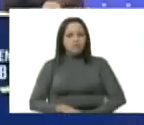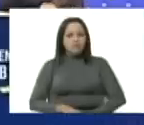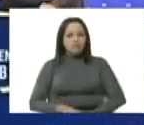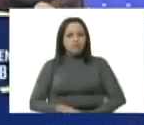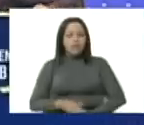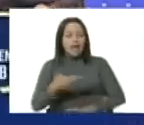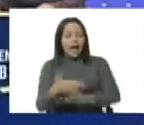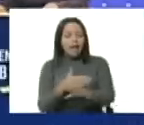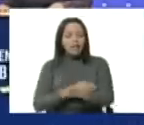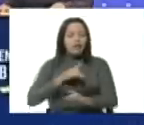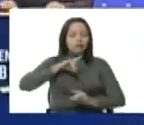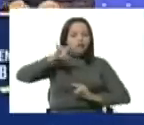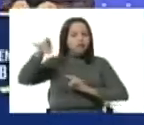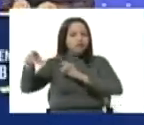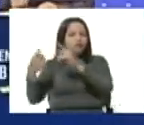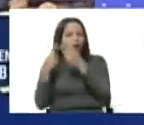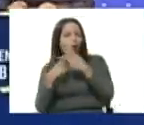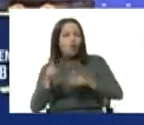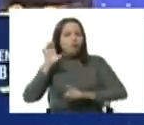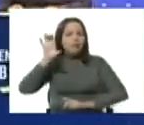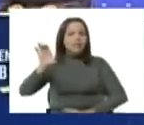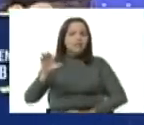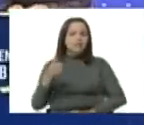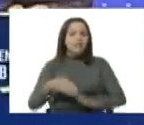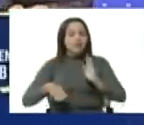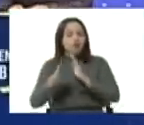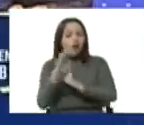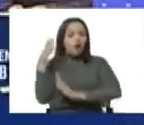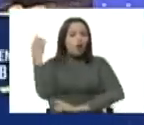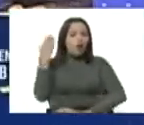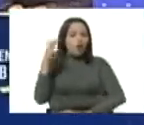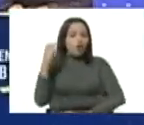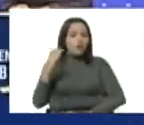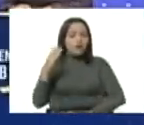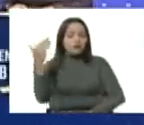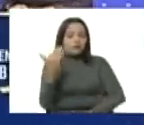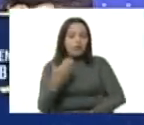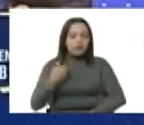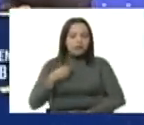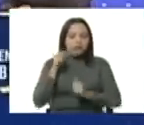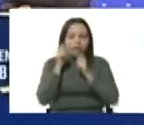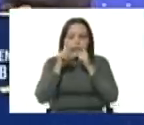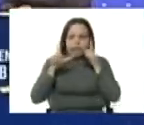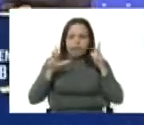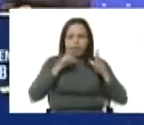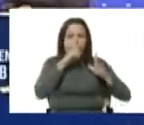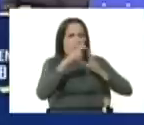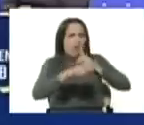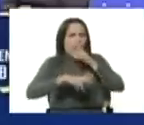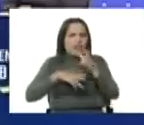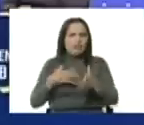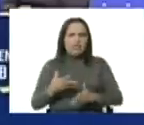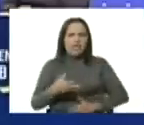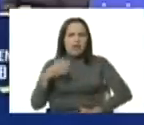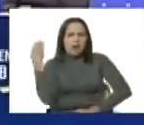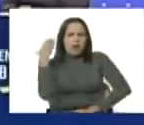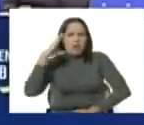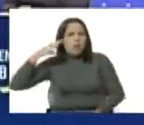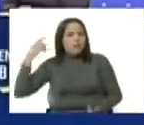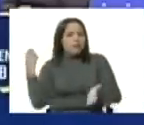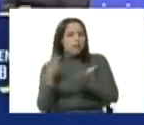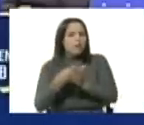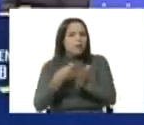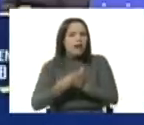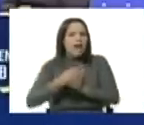migrado y fueron a Colombia y regresaron horrorizados. En Colombia se paga